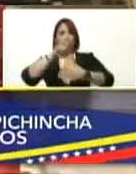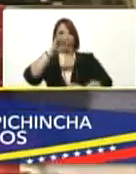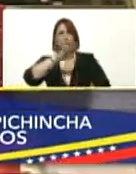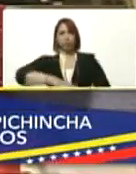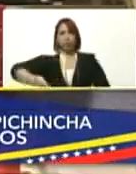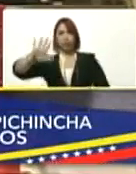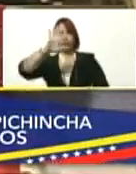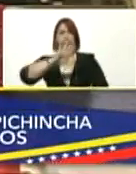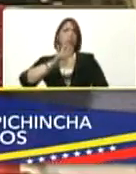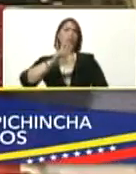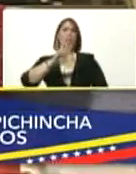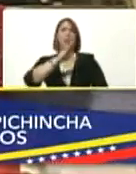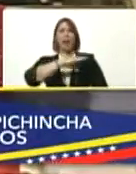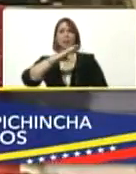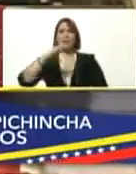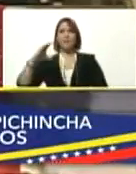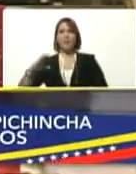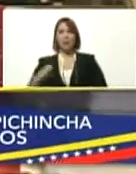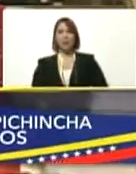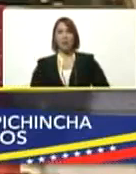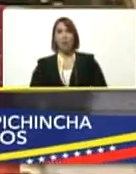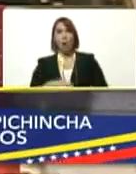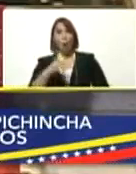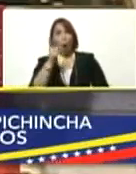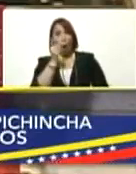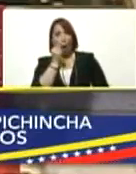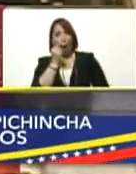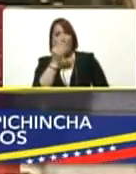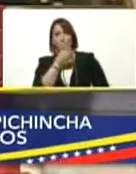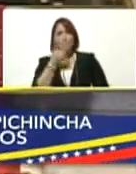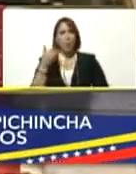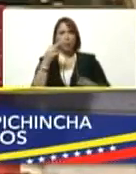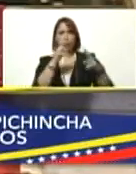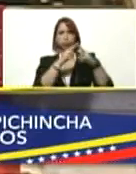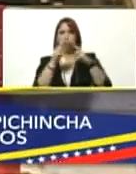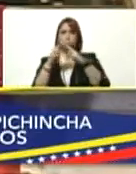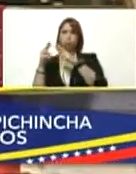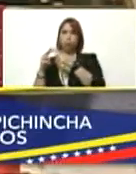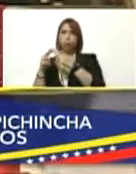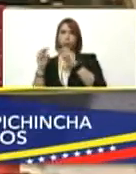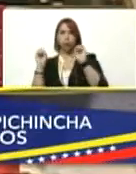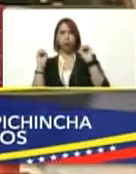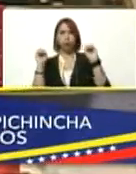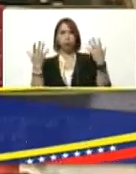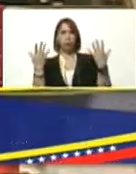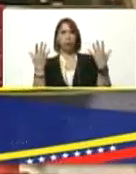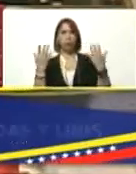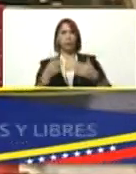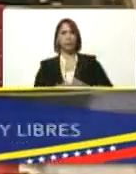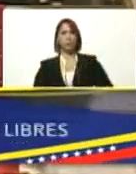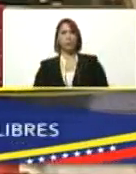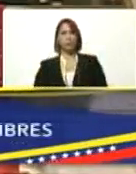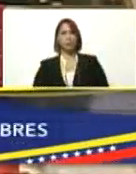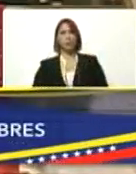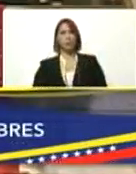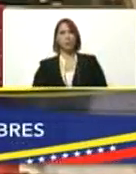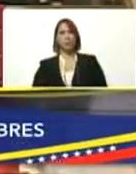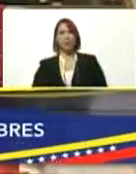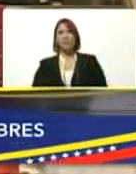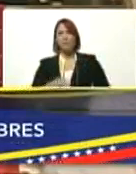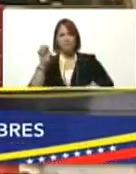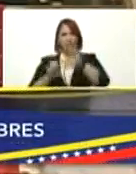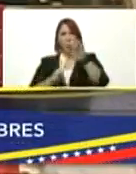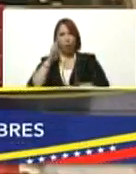Caribe. Fue el hombre que mejor conoció y logró interpretar la esencia de Bolívar y